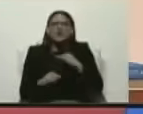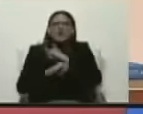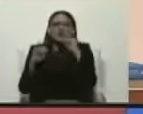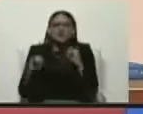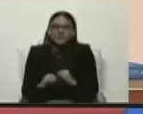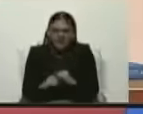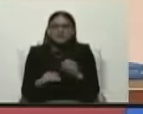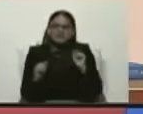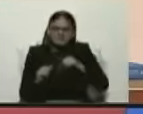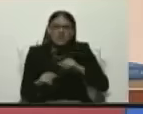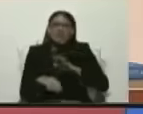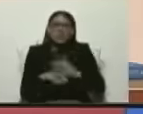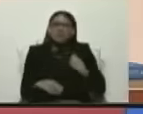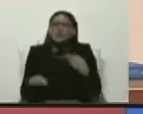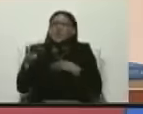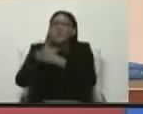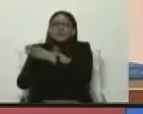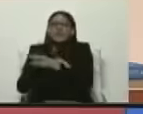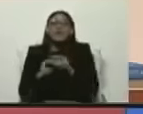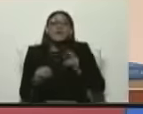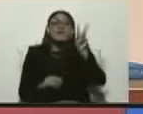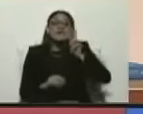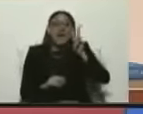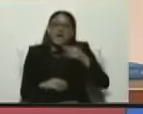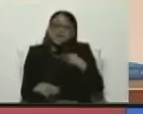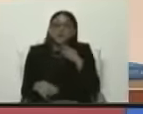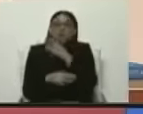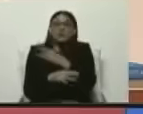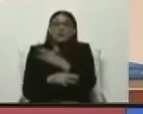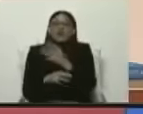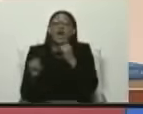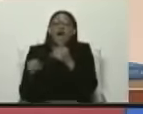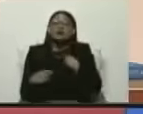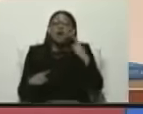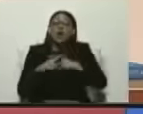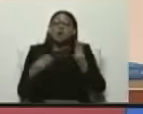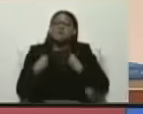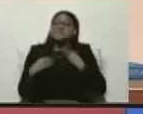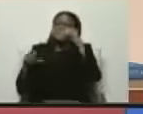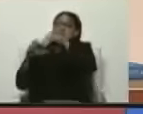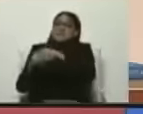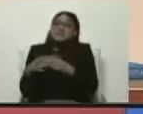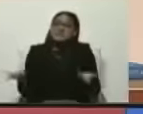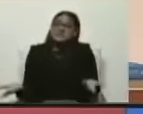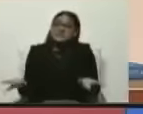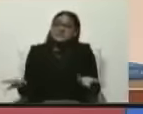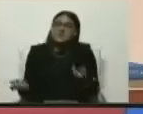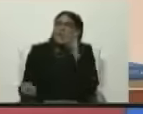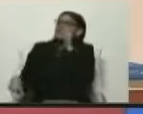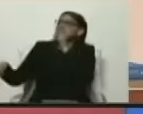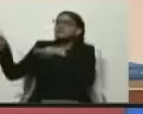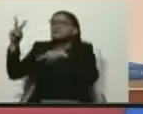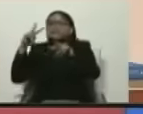allá un encuentro en la Valle Coche. Nicolás es de ahí. ¿Quién le va a echar cuenta de cómo es la cosa en el